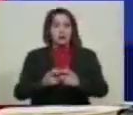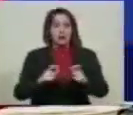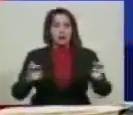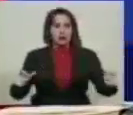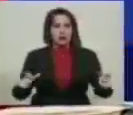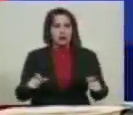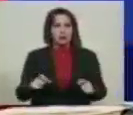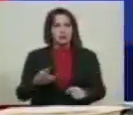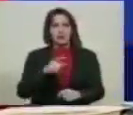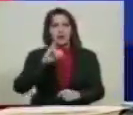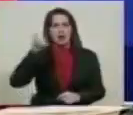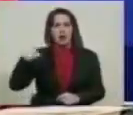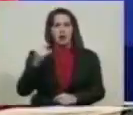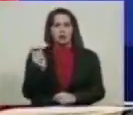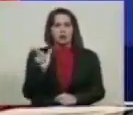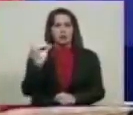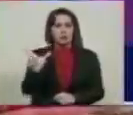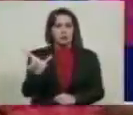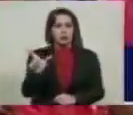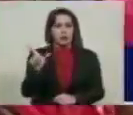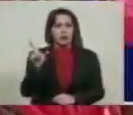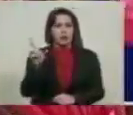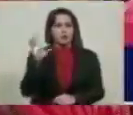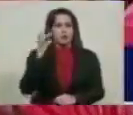JPSUV, Robexa Poleo,